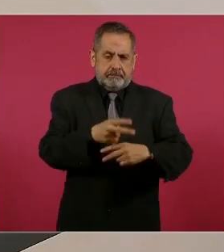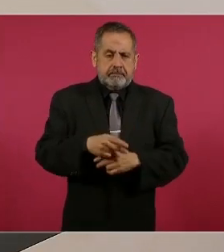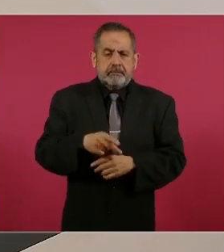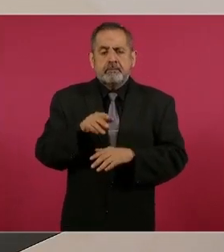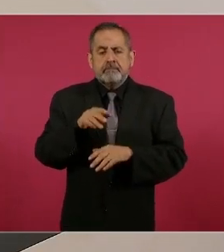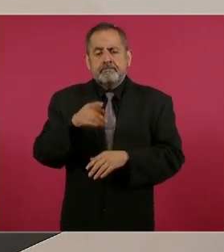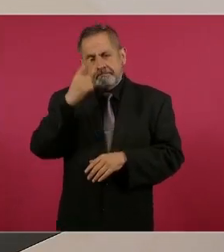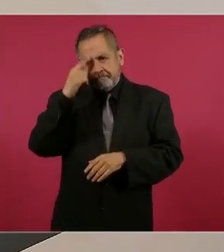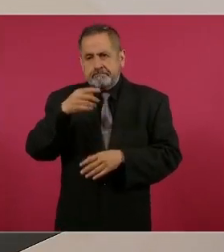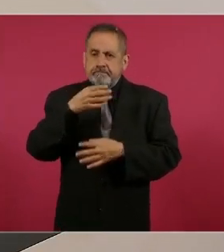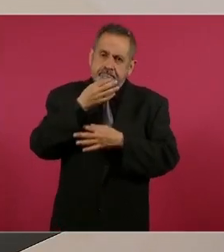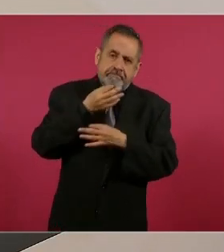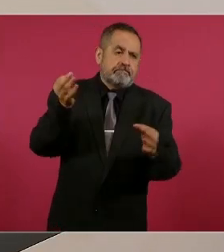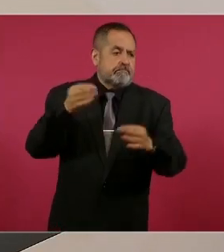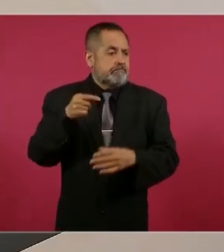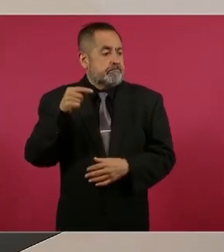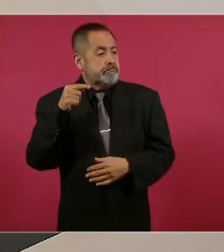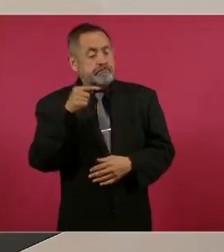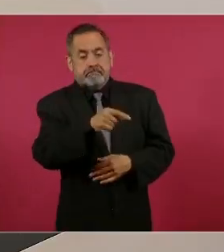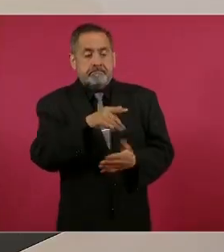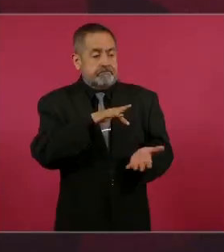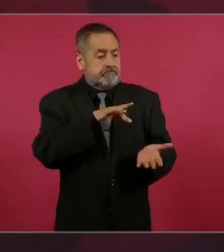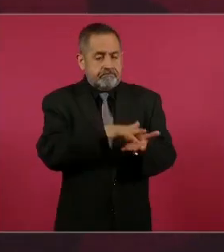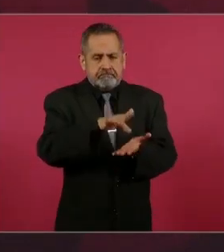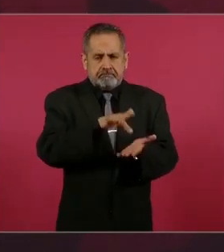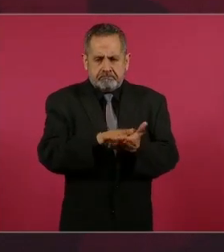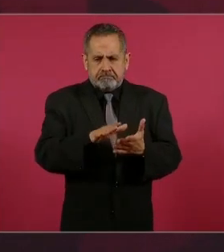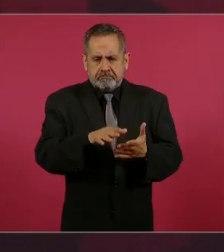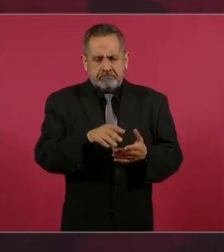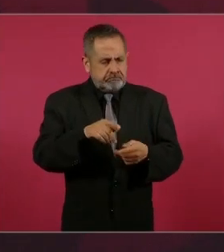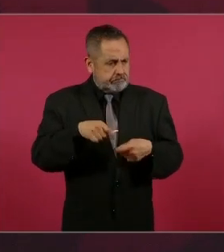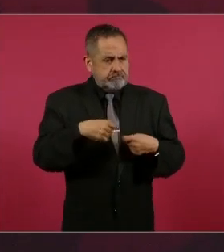el apoyo, hay que decirlo con